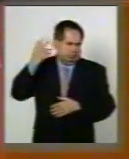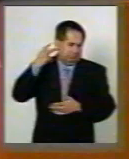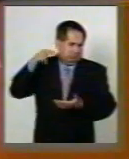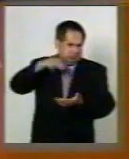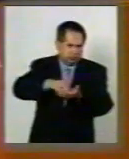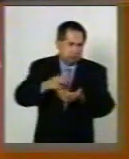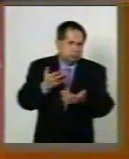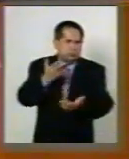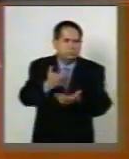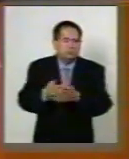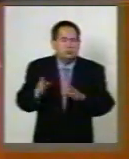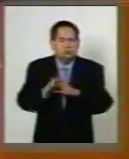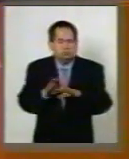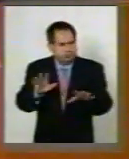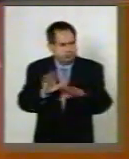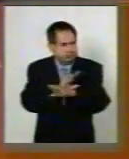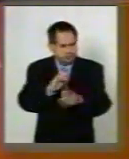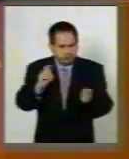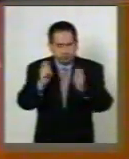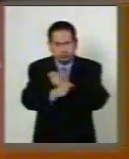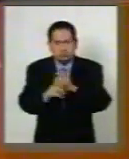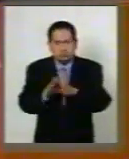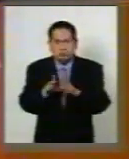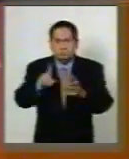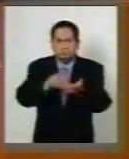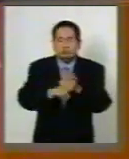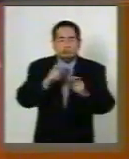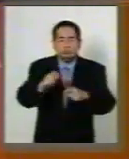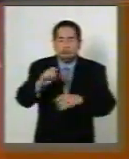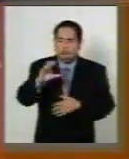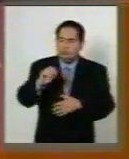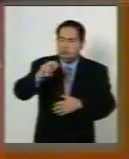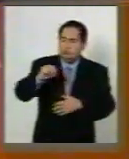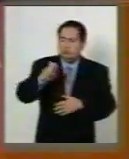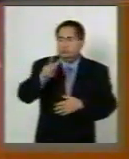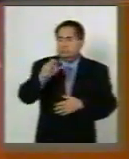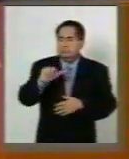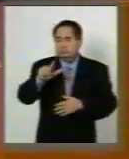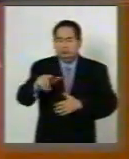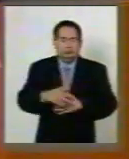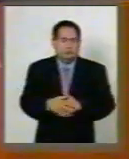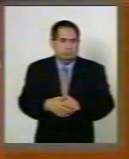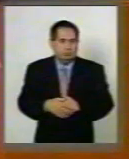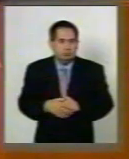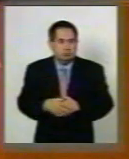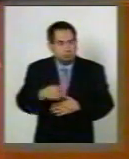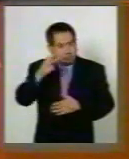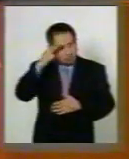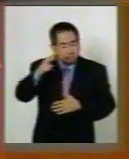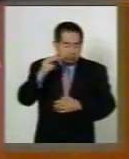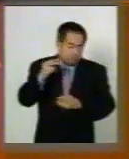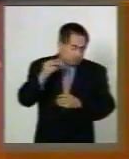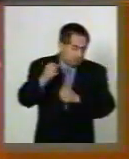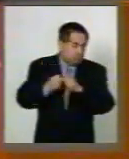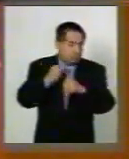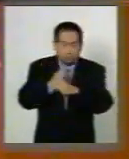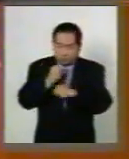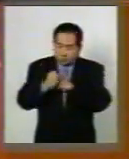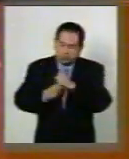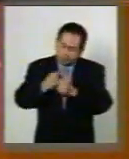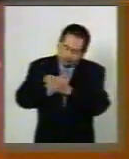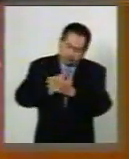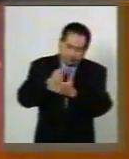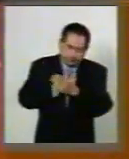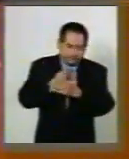ocasiones que modifiquemos las facultades que tiene Coneval. A México le costó mucho trabajo y muchos años y